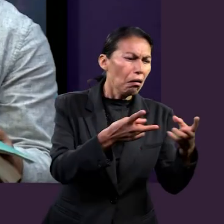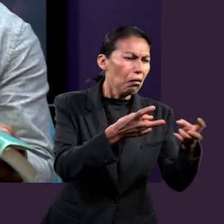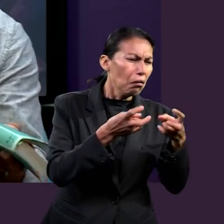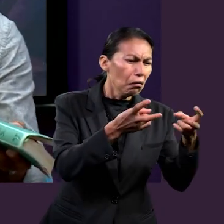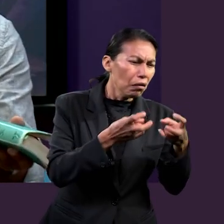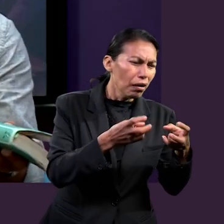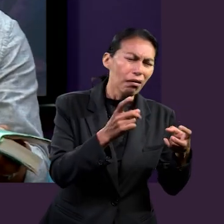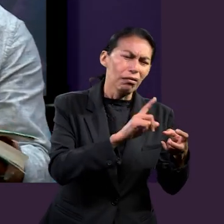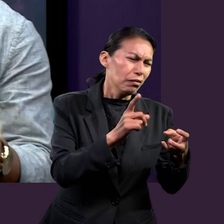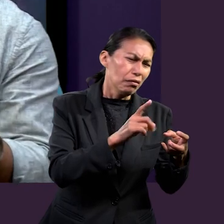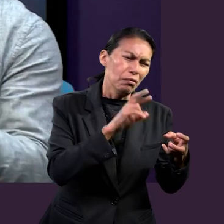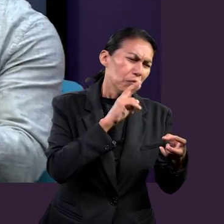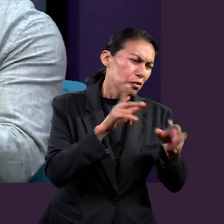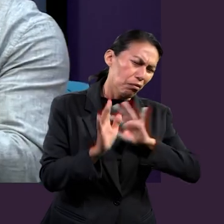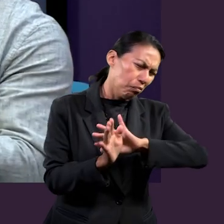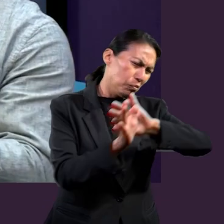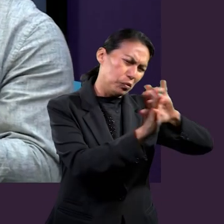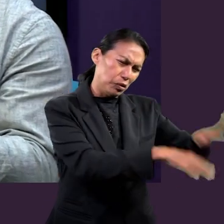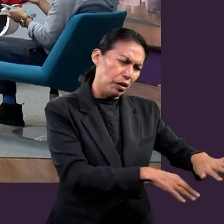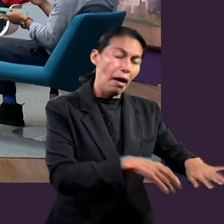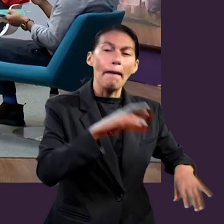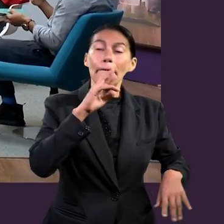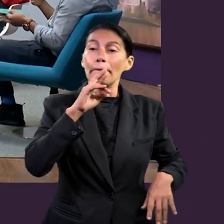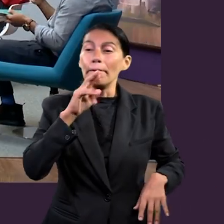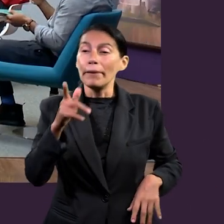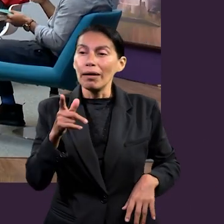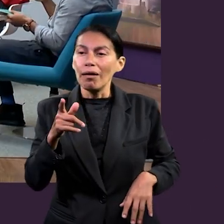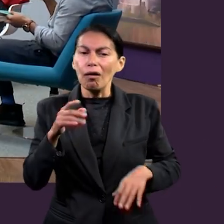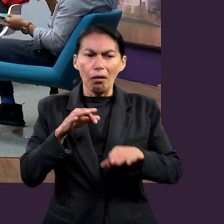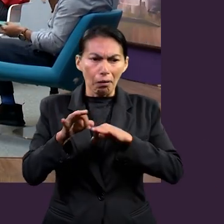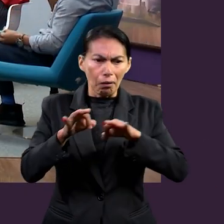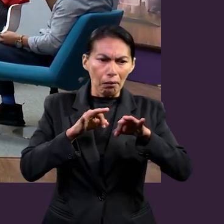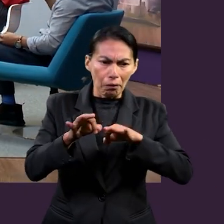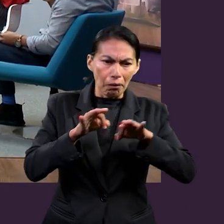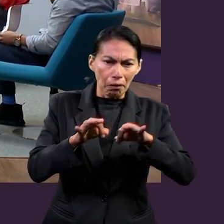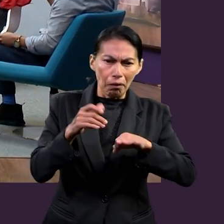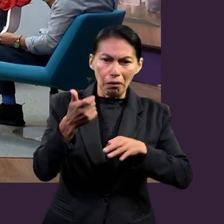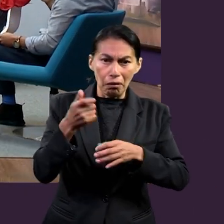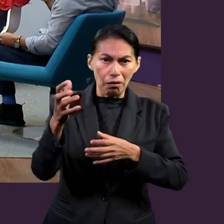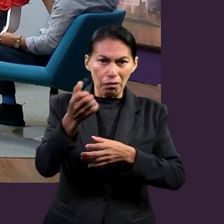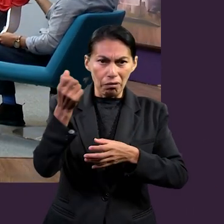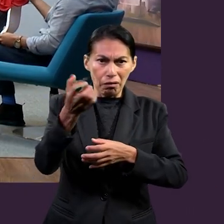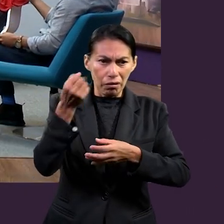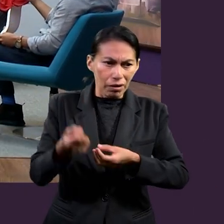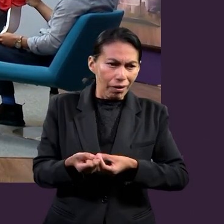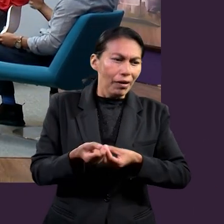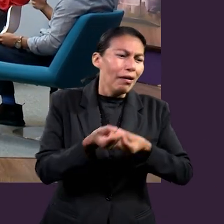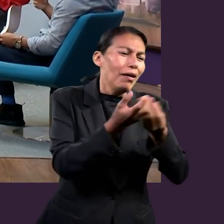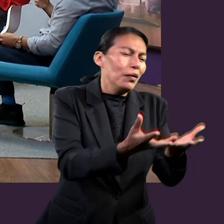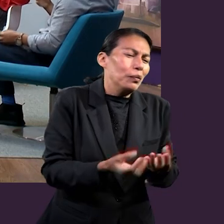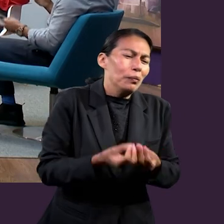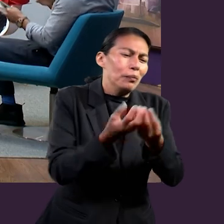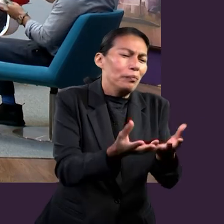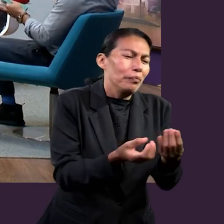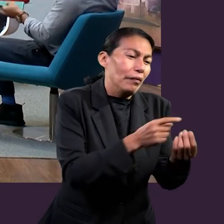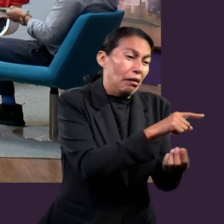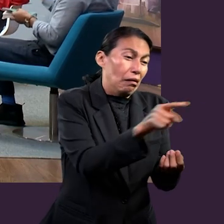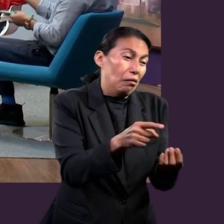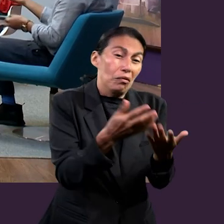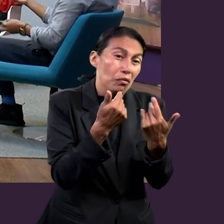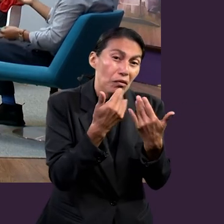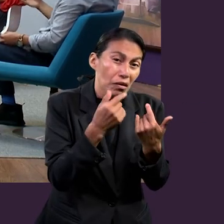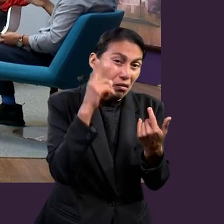robarías? Este, mejor haz algo bien, porque lo que estás haciendo es algo que no le trae un beneficio a las personas. Entonces, o sea,